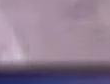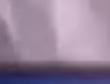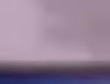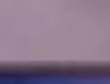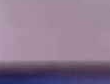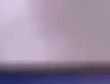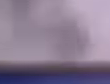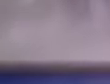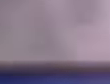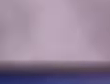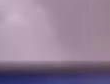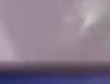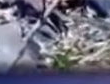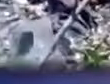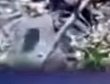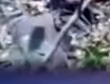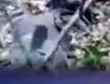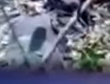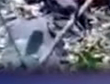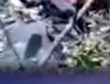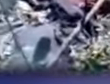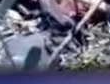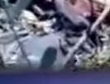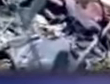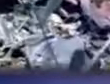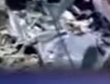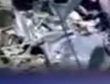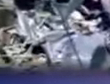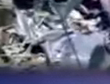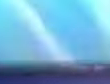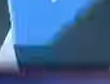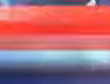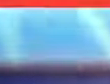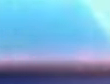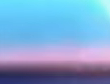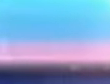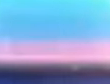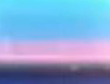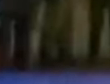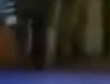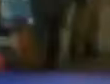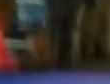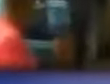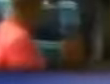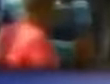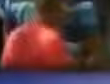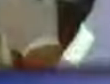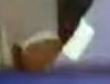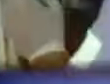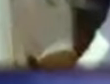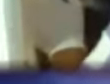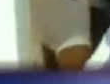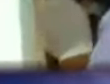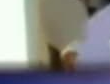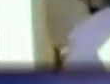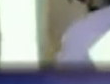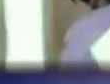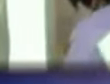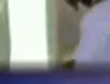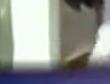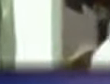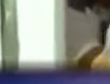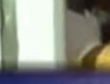ecuatoriano sería responsable de la muerte de varias personas en Colombia. Además, 6 niños y un